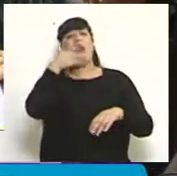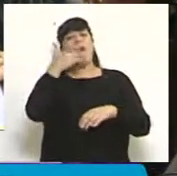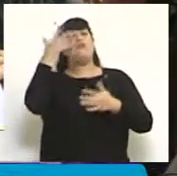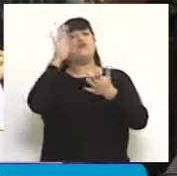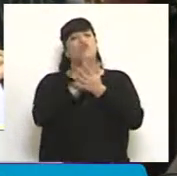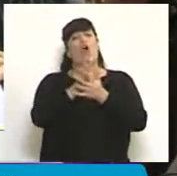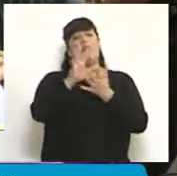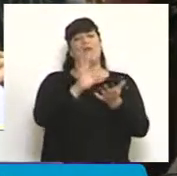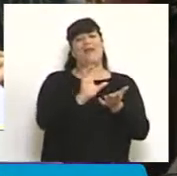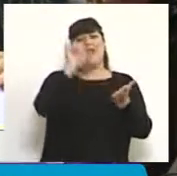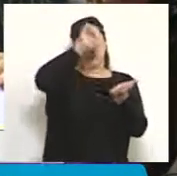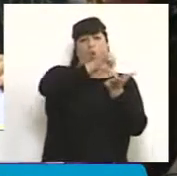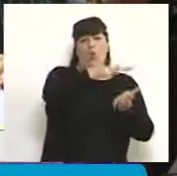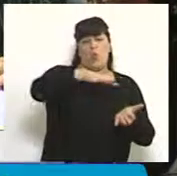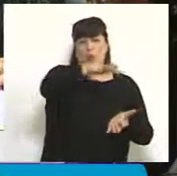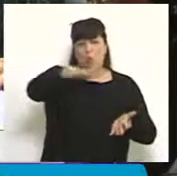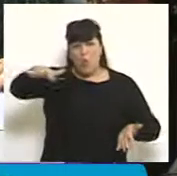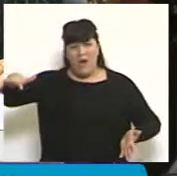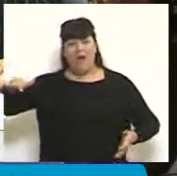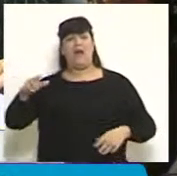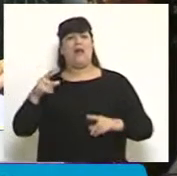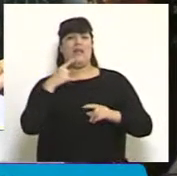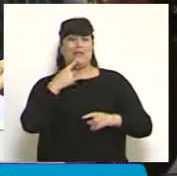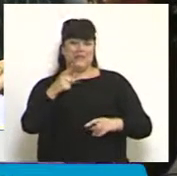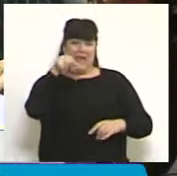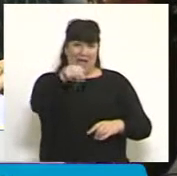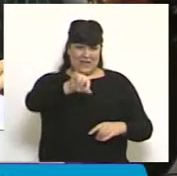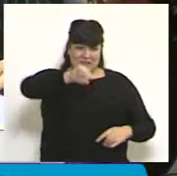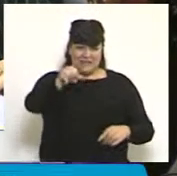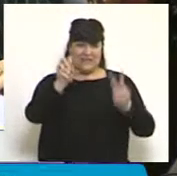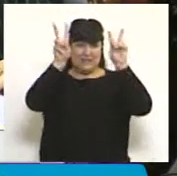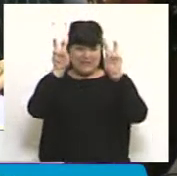la jurisdicción, y acá sí valdría la pena